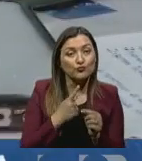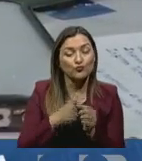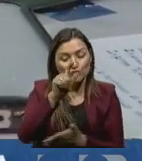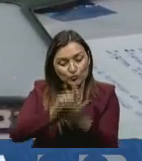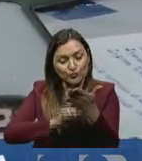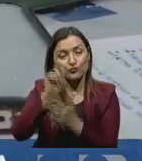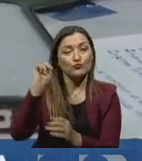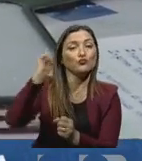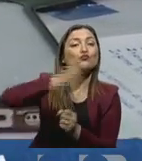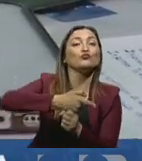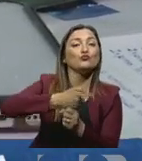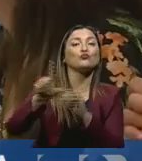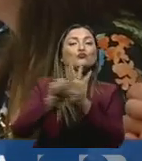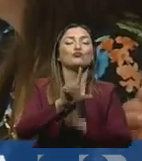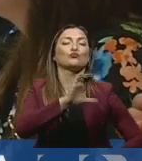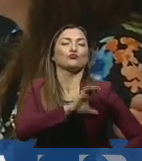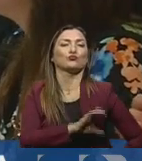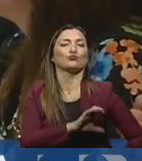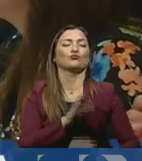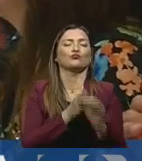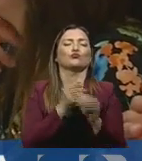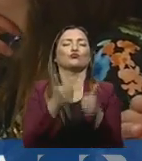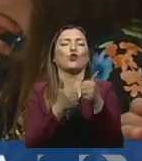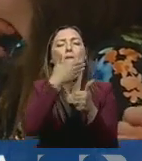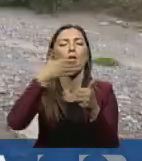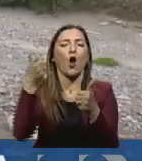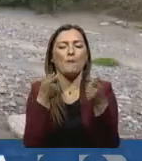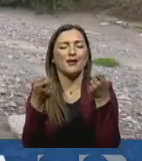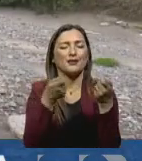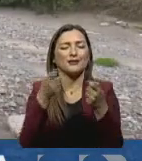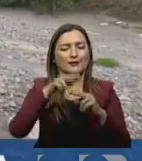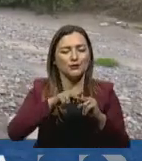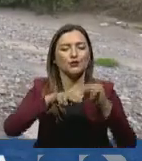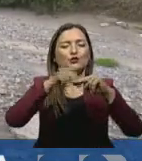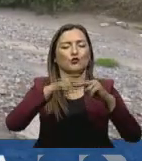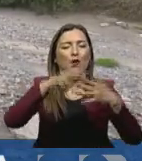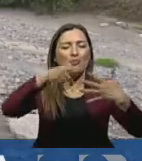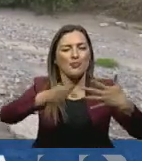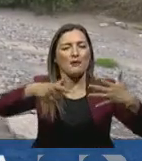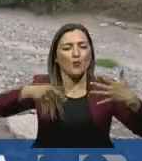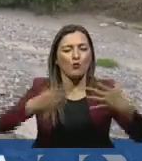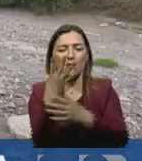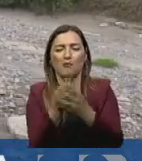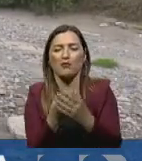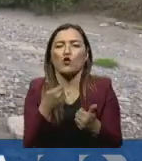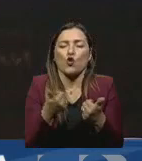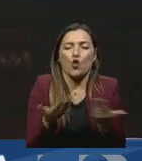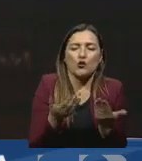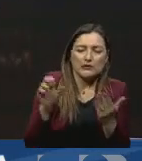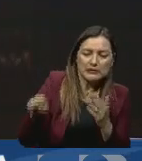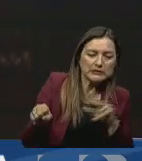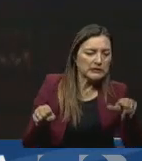aprobó la ordenanza que pretende Identificar y Establecer un mejor manejo de los distintos tipos de accidentes geográficos de la